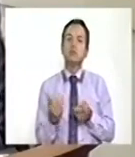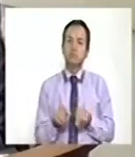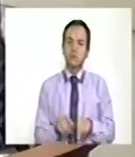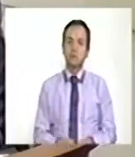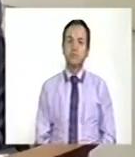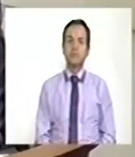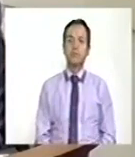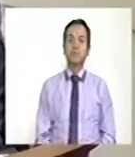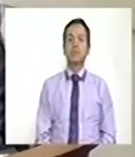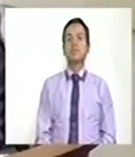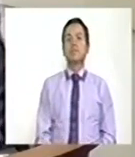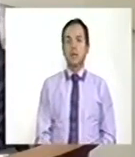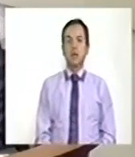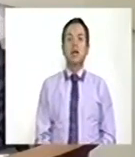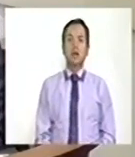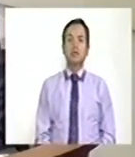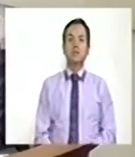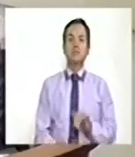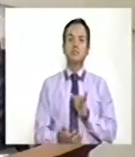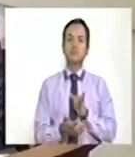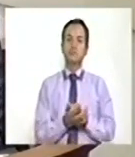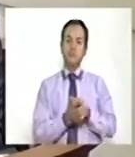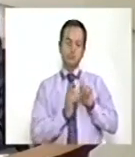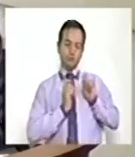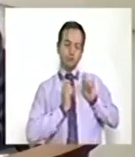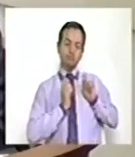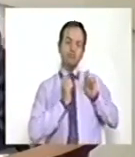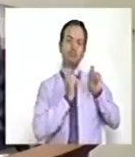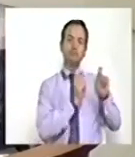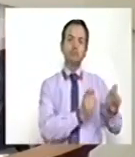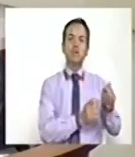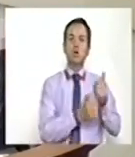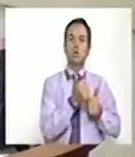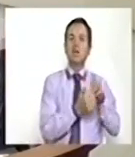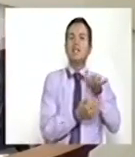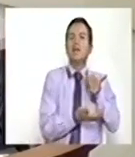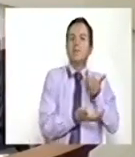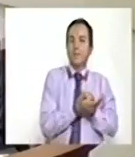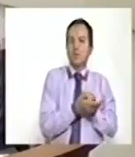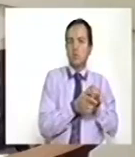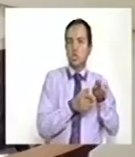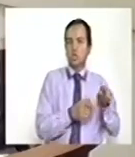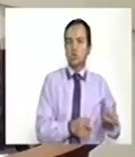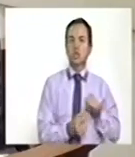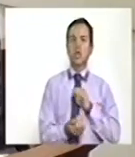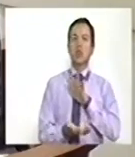y por eso se le imputa el delito de concierto para delinquir.